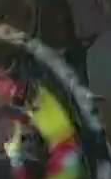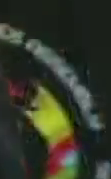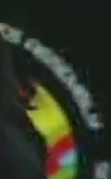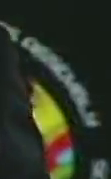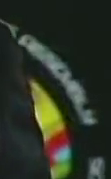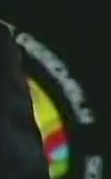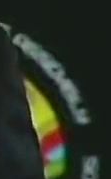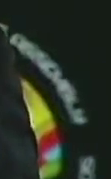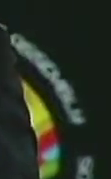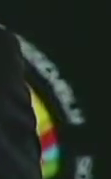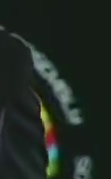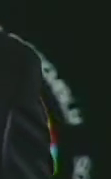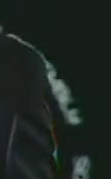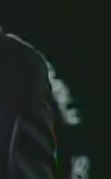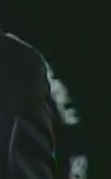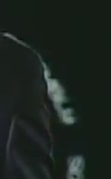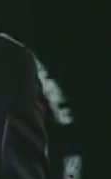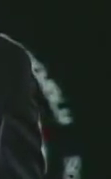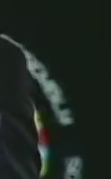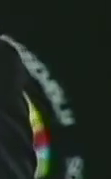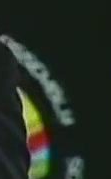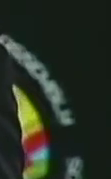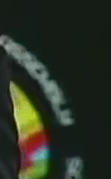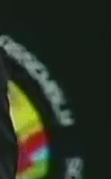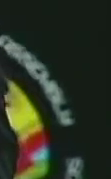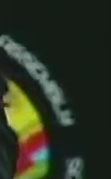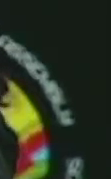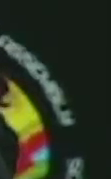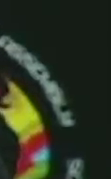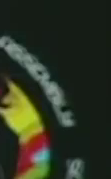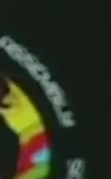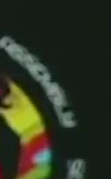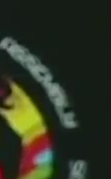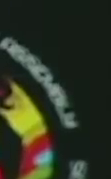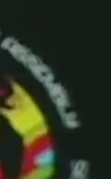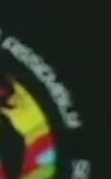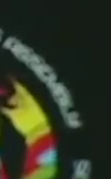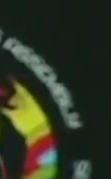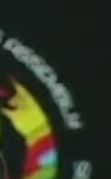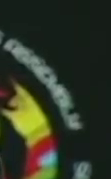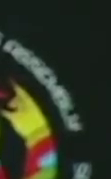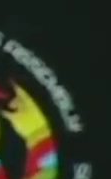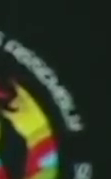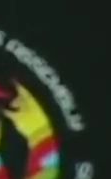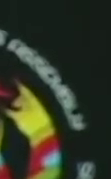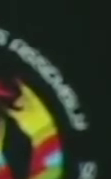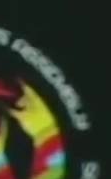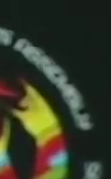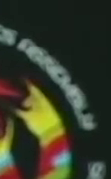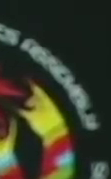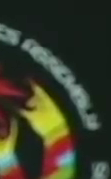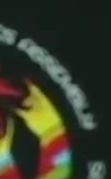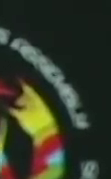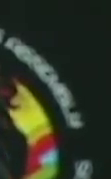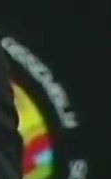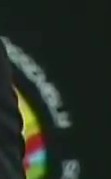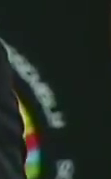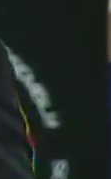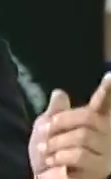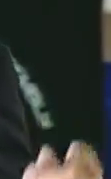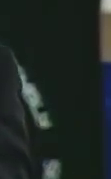una democracia desde abajo con ese espíritu unitario con ese espíritu amoroso internacionalista vamos a escuchar entonces al